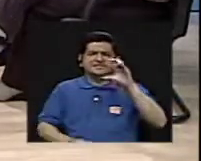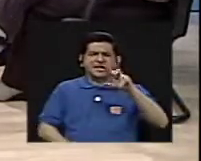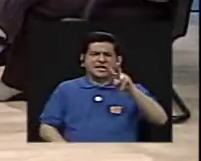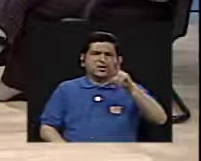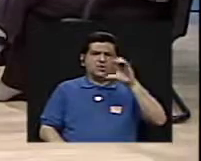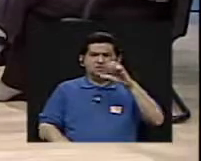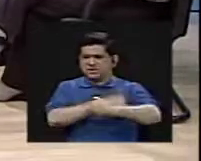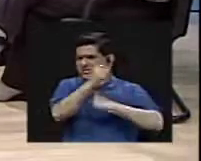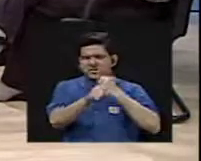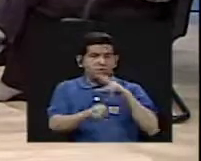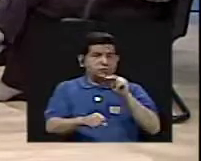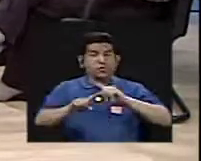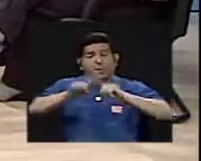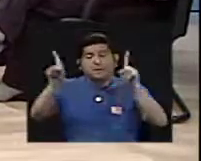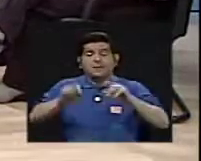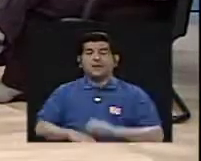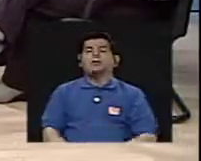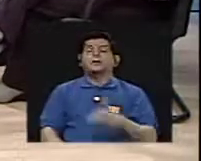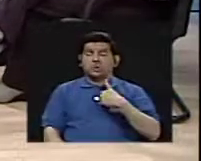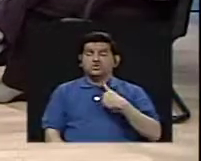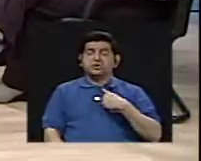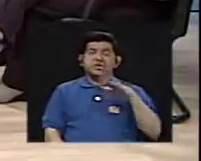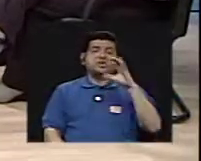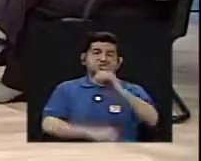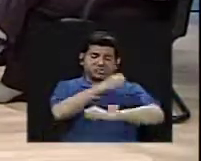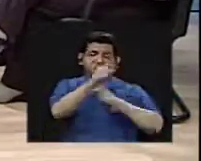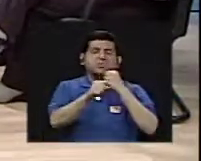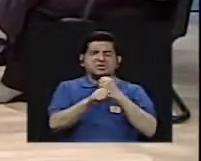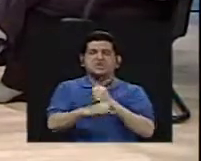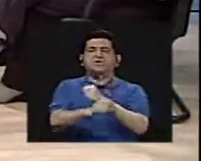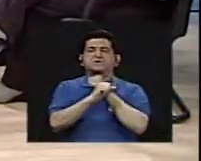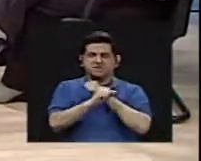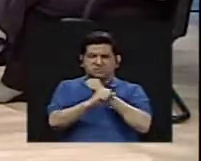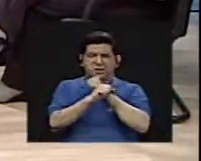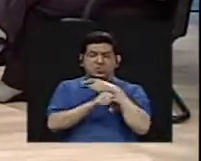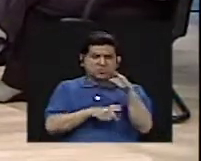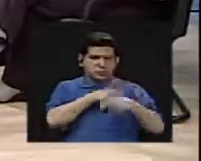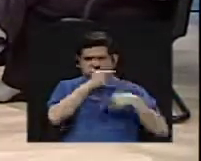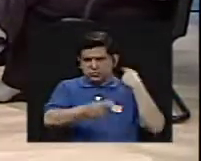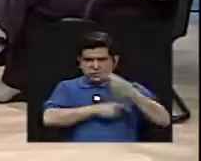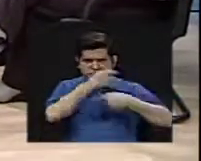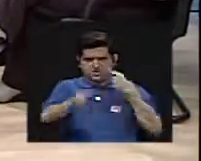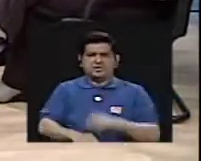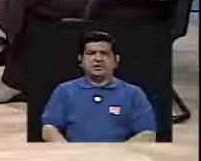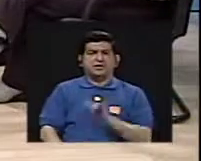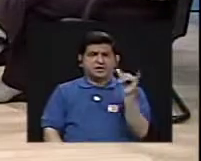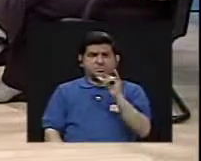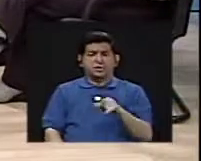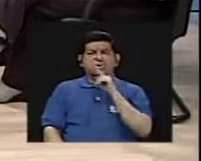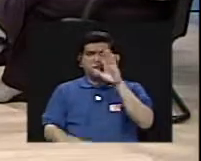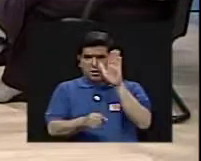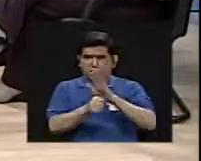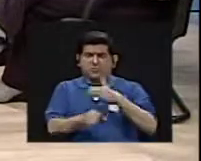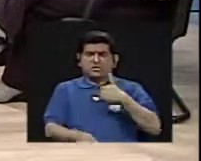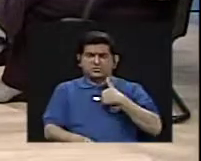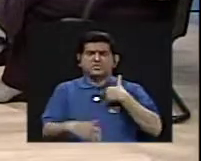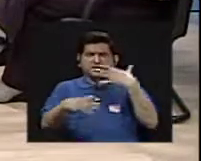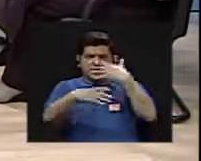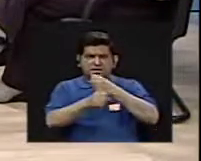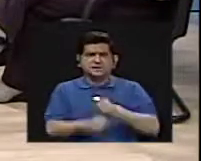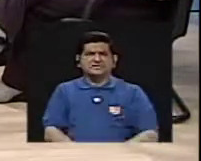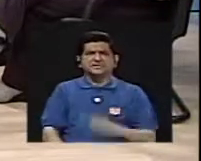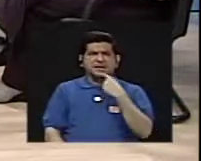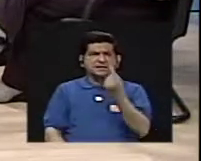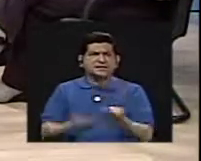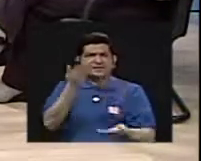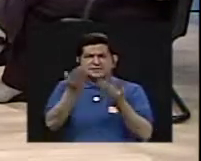años, pero por lo menos tienen 50 años más asegurados con esta generación que también está comprometida en hacer esto. Podríamos decir que